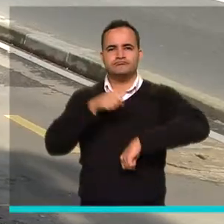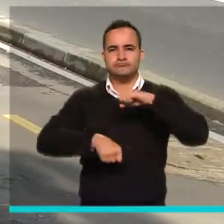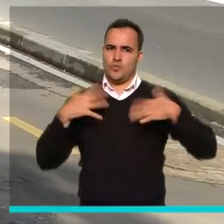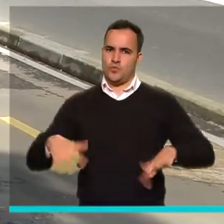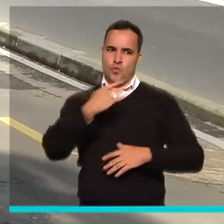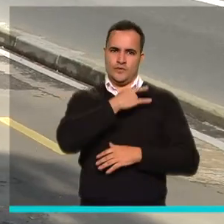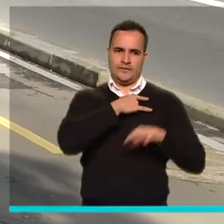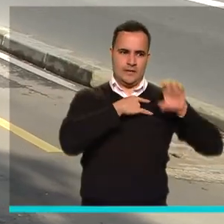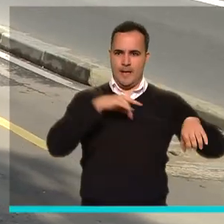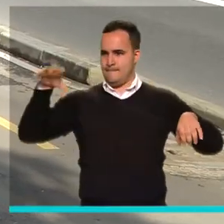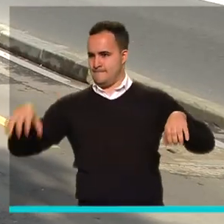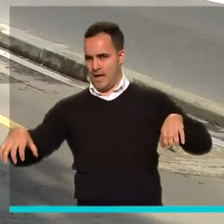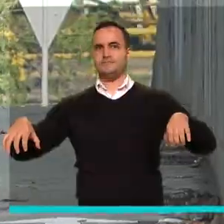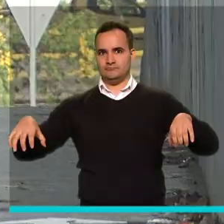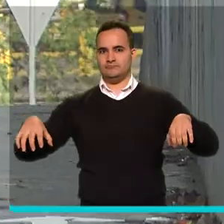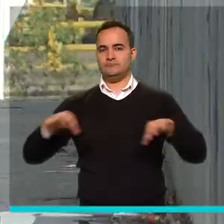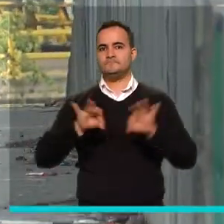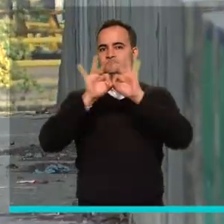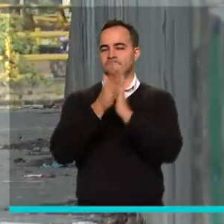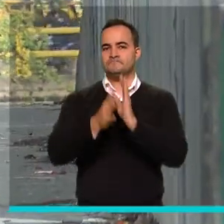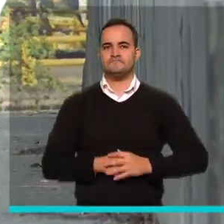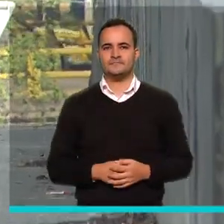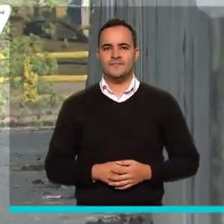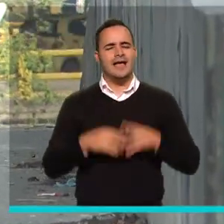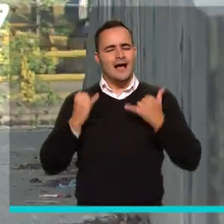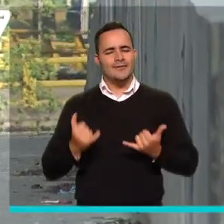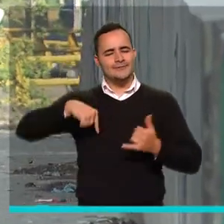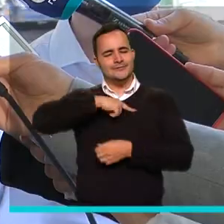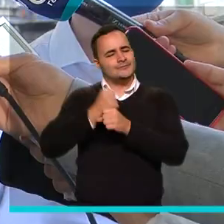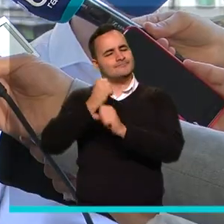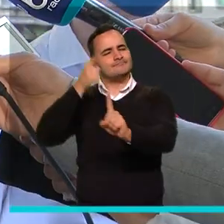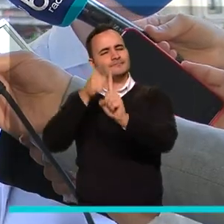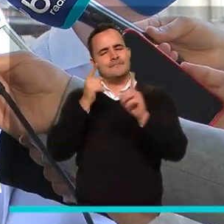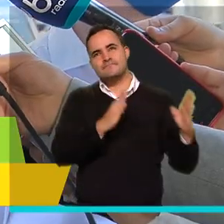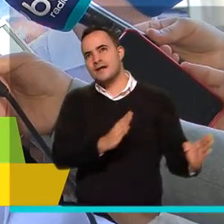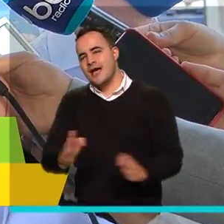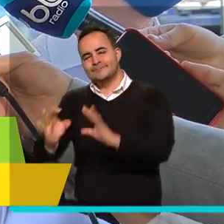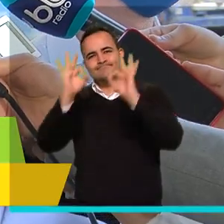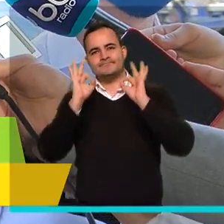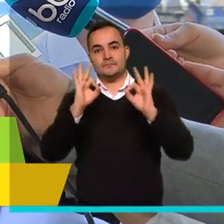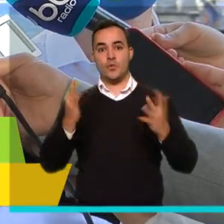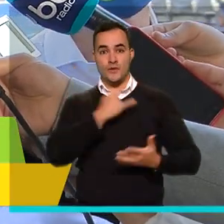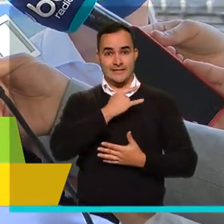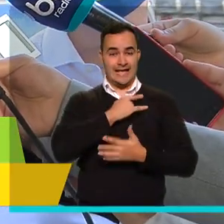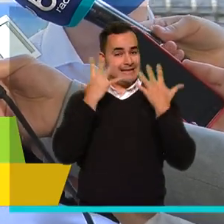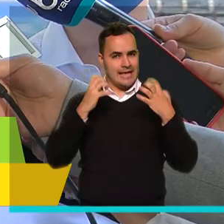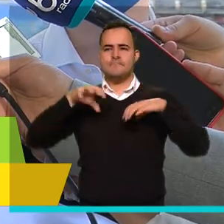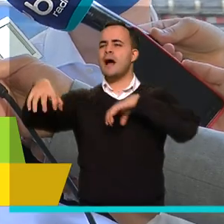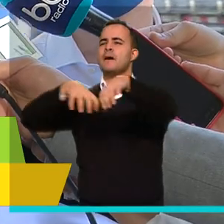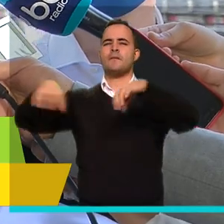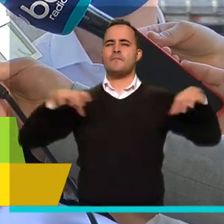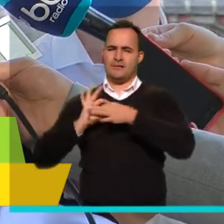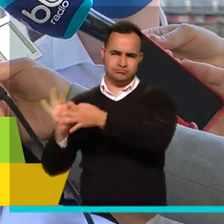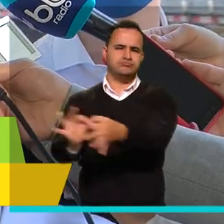importantes universidades de la ciudad. Estamos en un gran plan que pretende conectar a todas las universidades públicas y